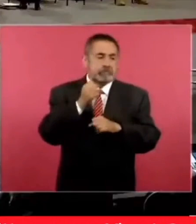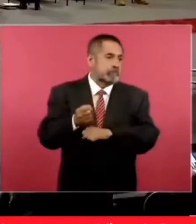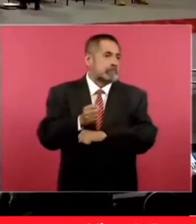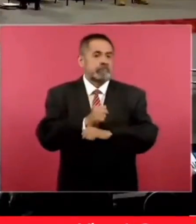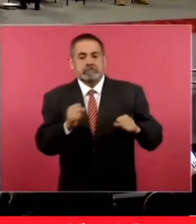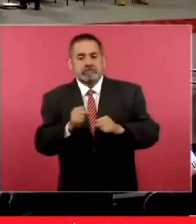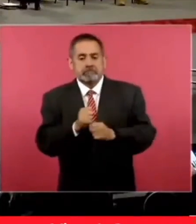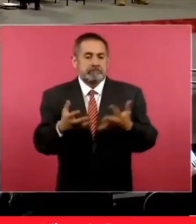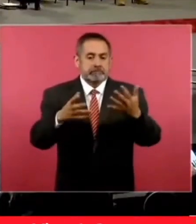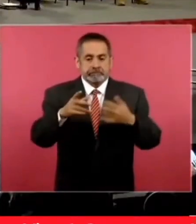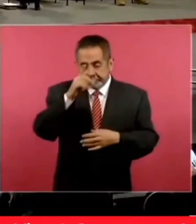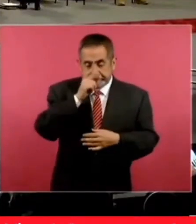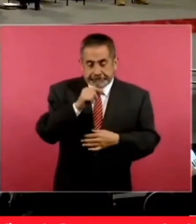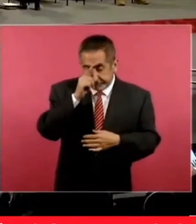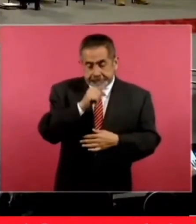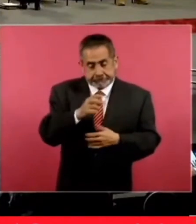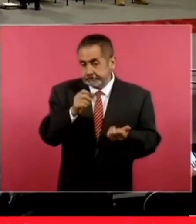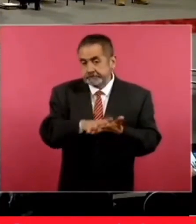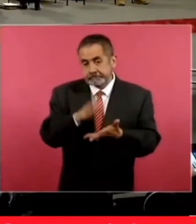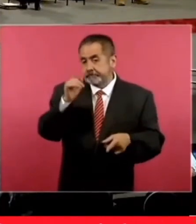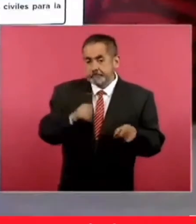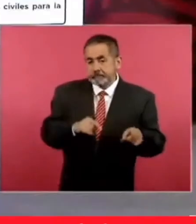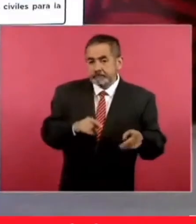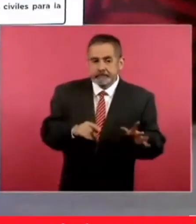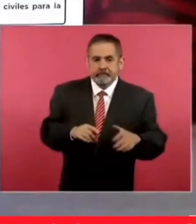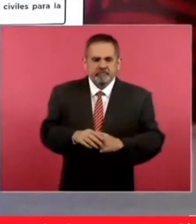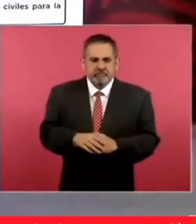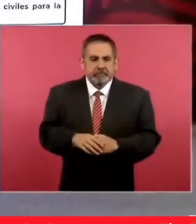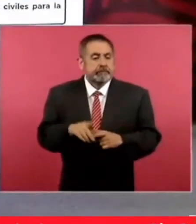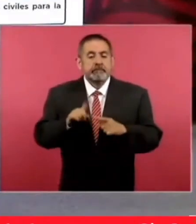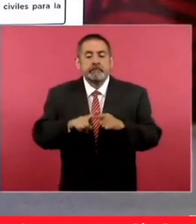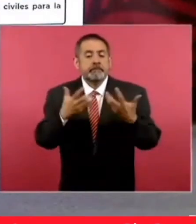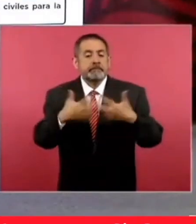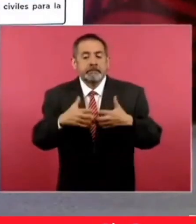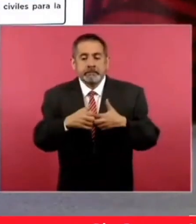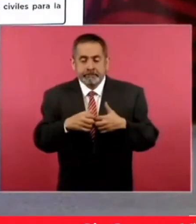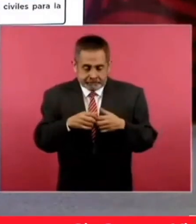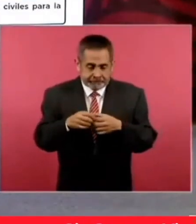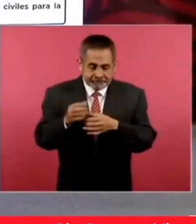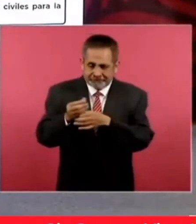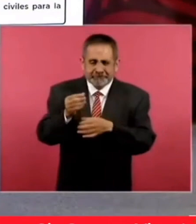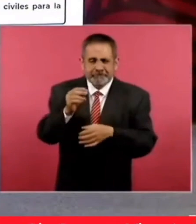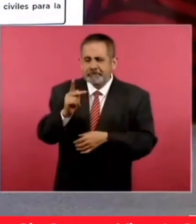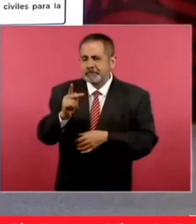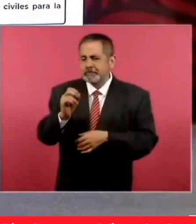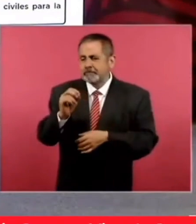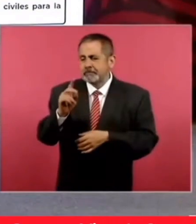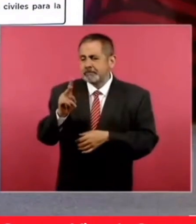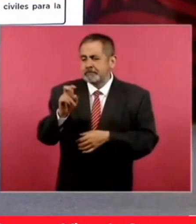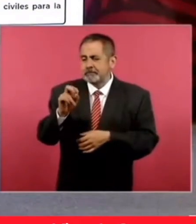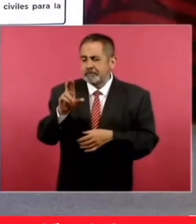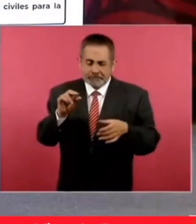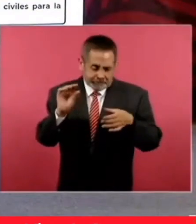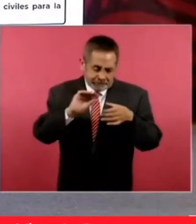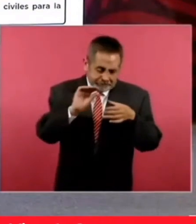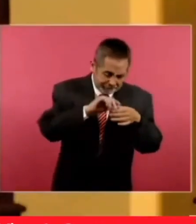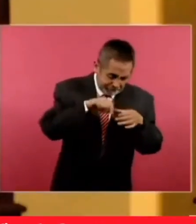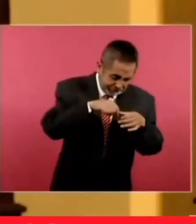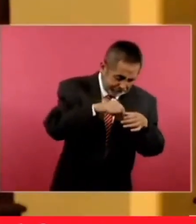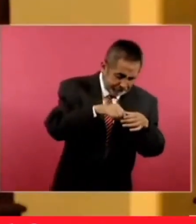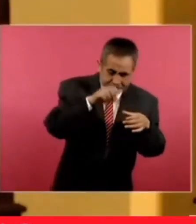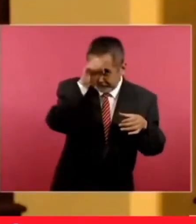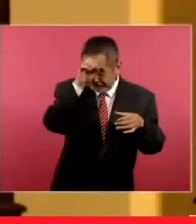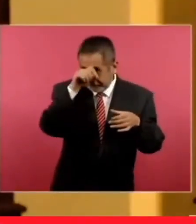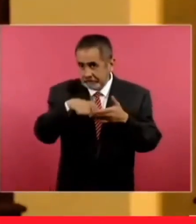que puedan explotar no fallan en su mayoría se fabrican con pólvora comercial y de minería